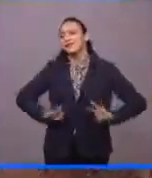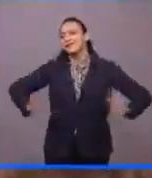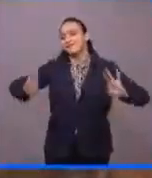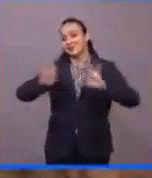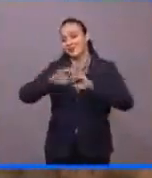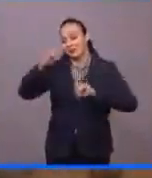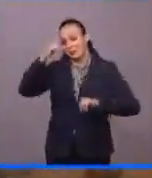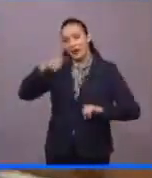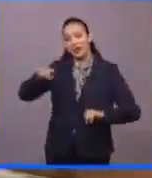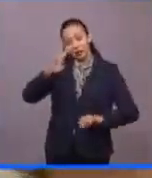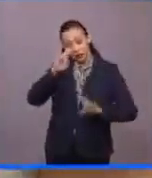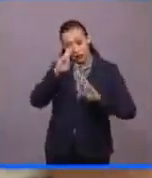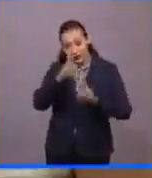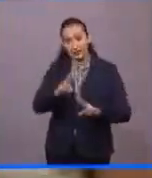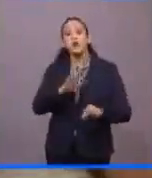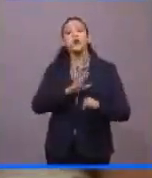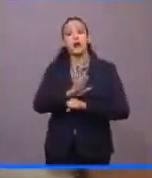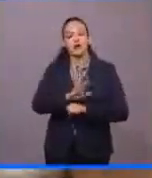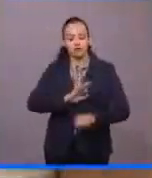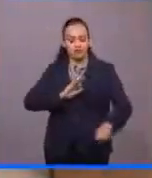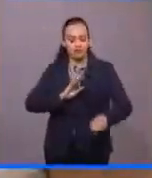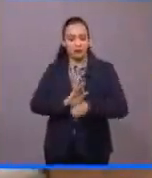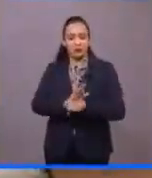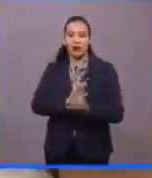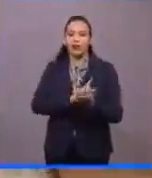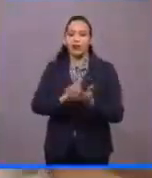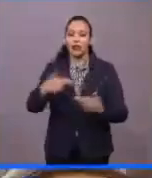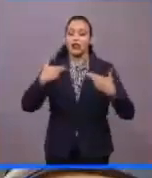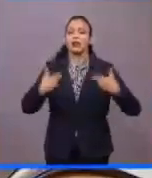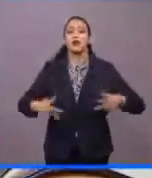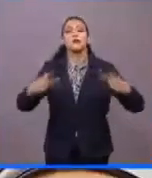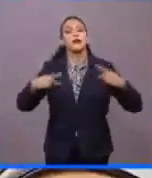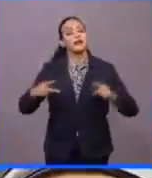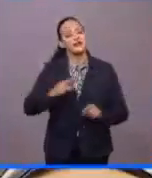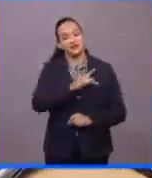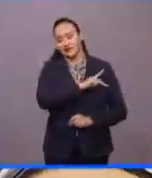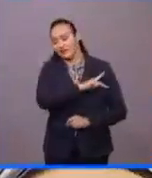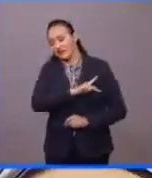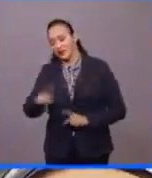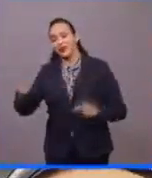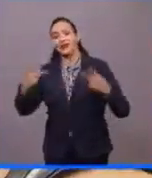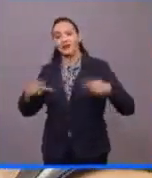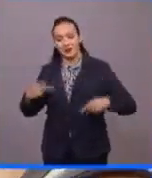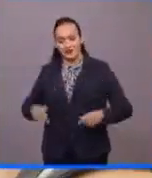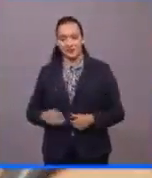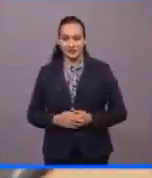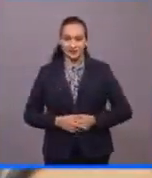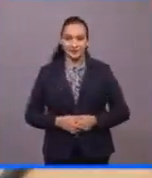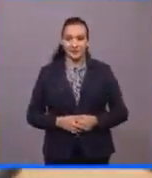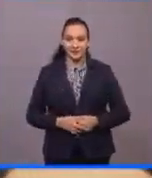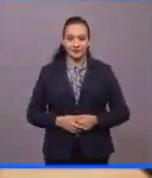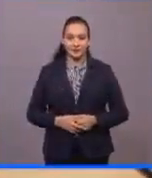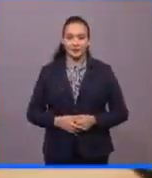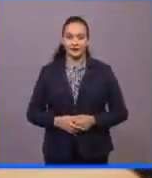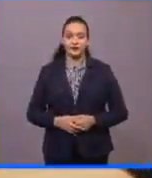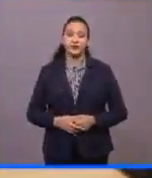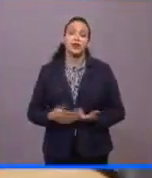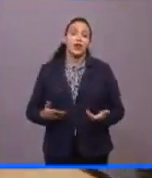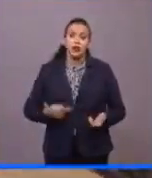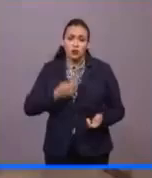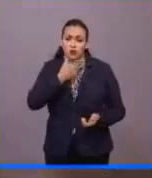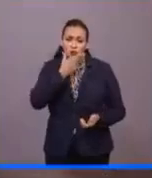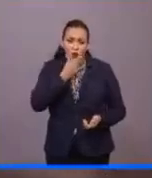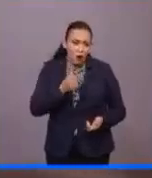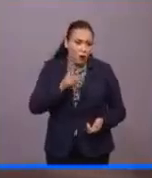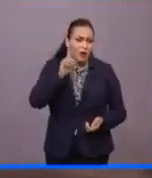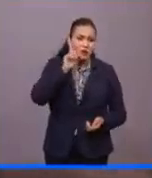cumplir con su deber de respetar, proteger y hacer efectivos los derechos humanos de todas las personas. El sexo y el